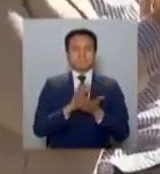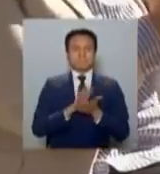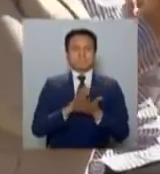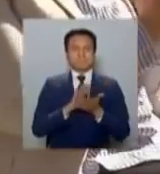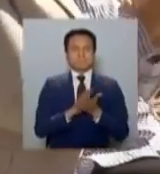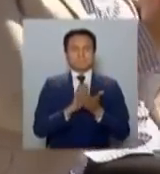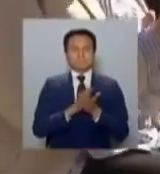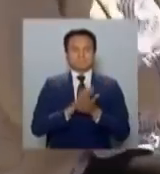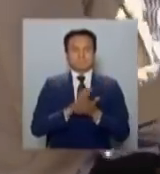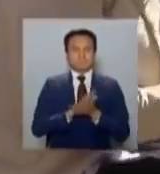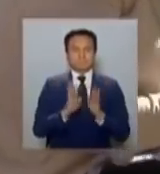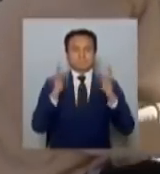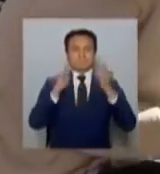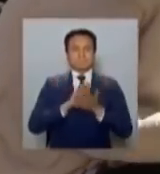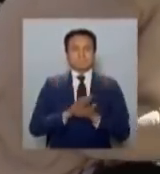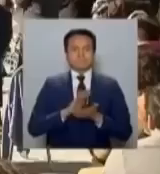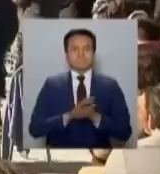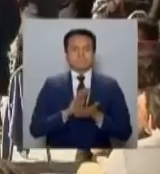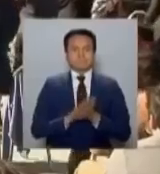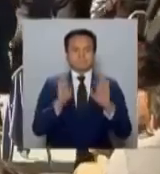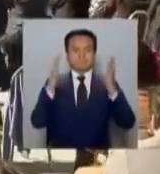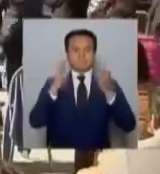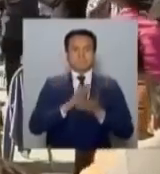diferente, sino que es completamente opuesto.